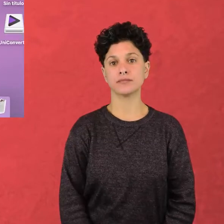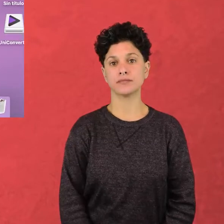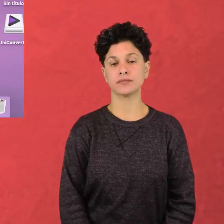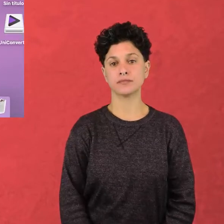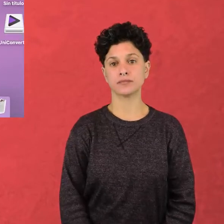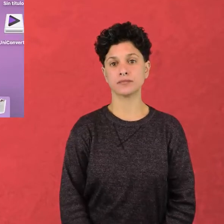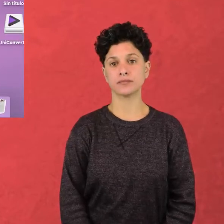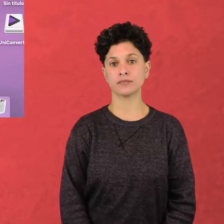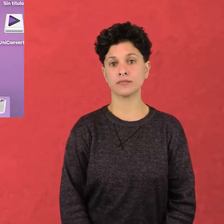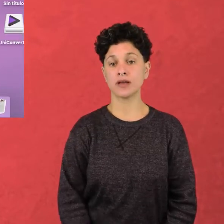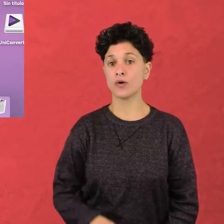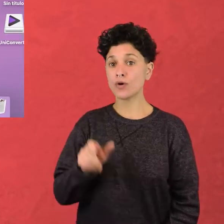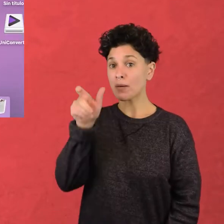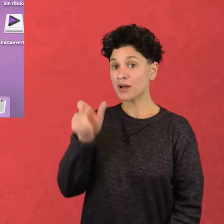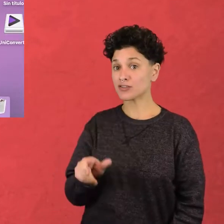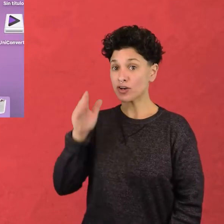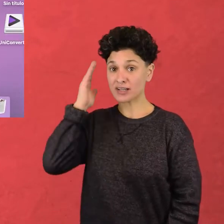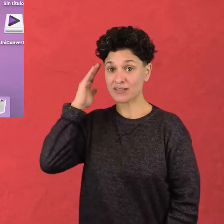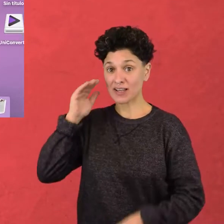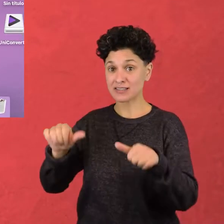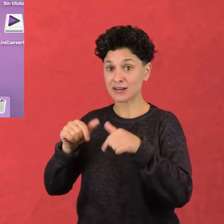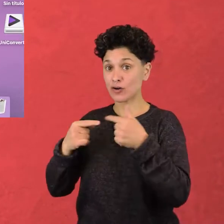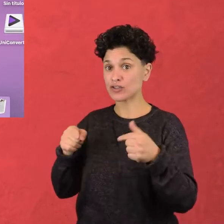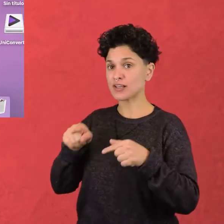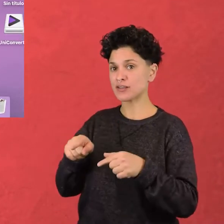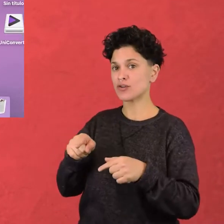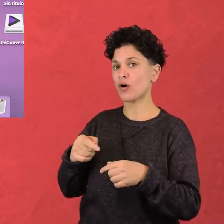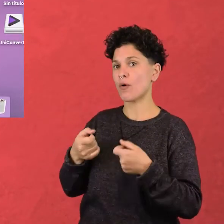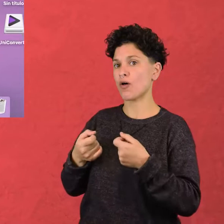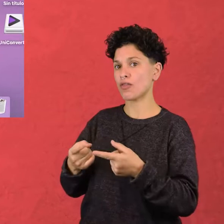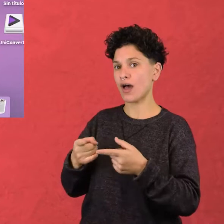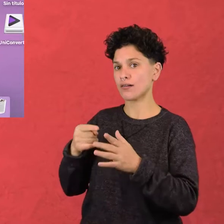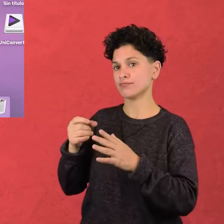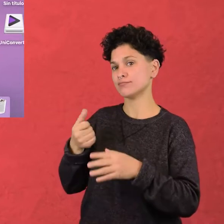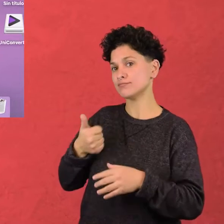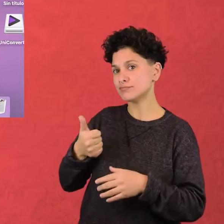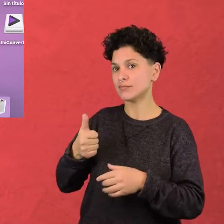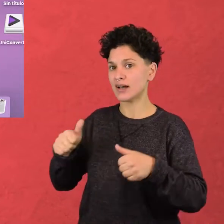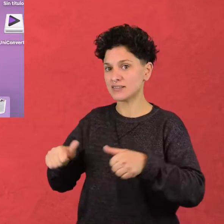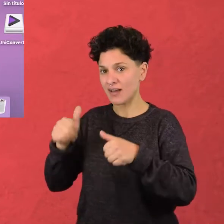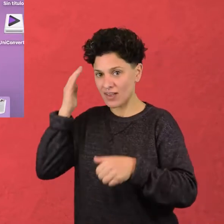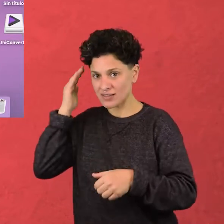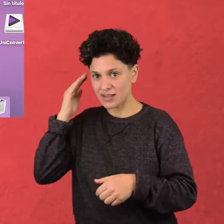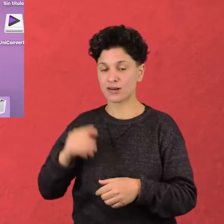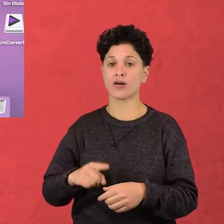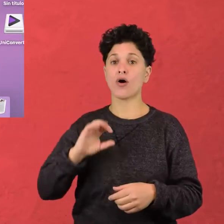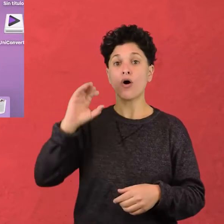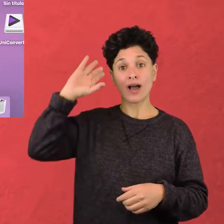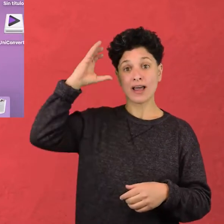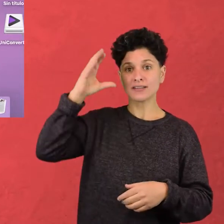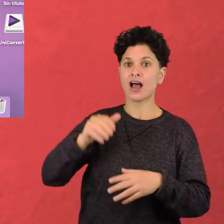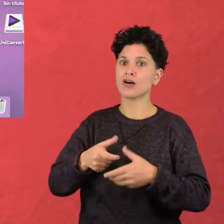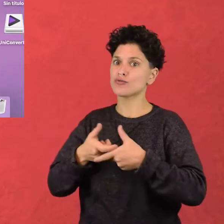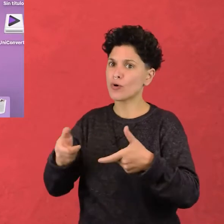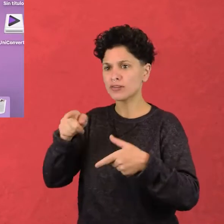Un talento puede ser tildado como hábil, un temperamento como afortunado, pero el carácter de